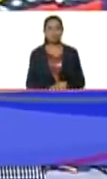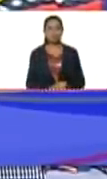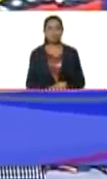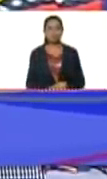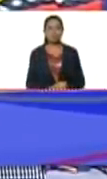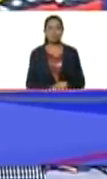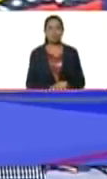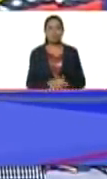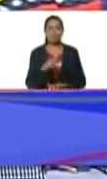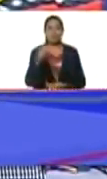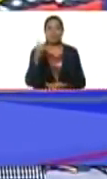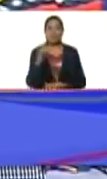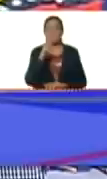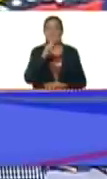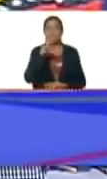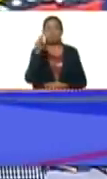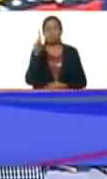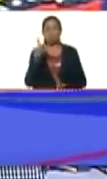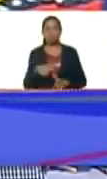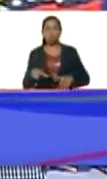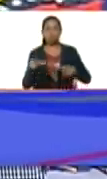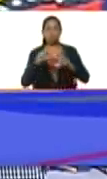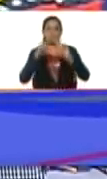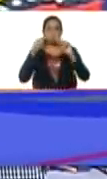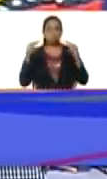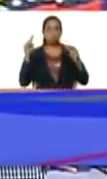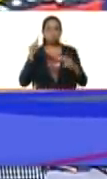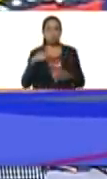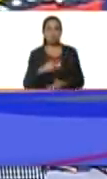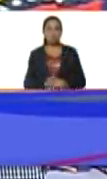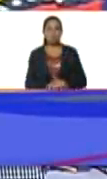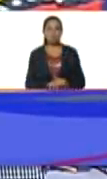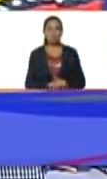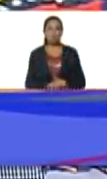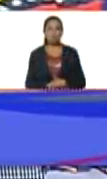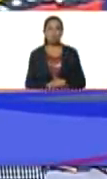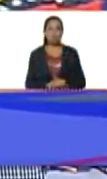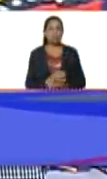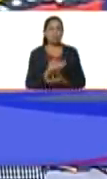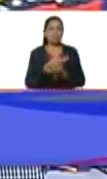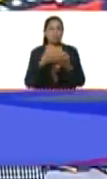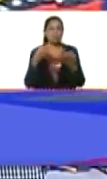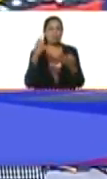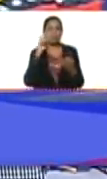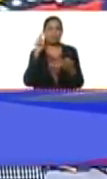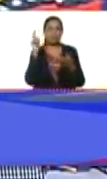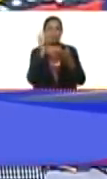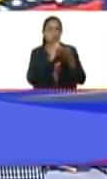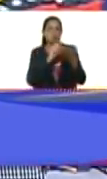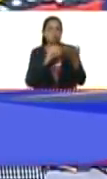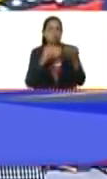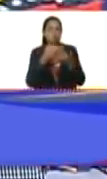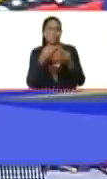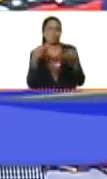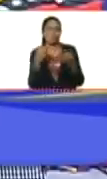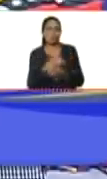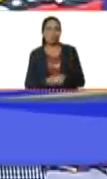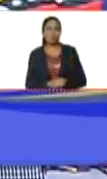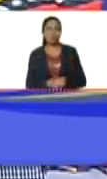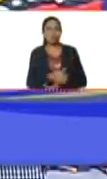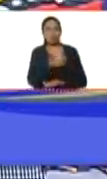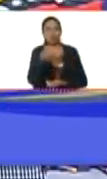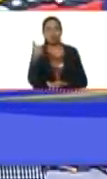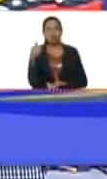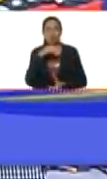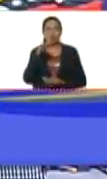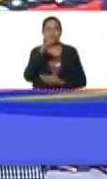Aquí tenemos 21 cuadrantes. Tremenda metodología en el mapa, ¿ves? Y en cada barrio,